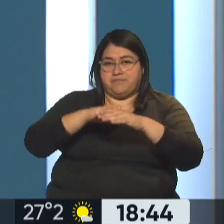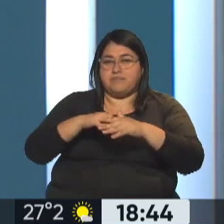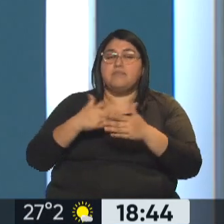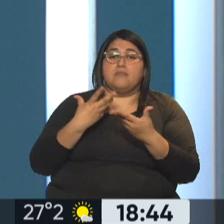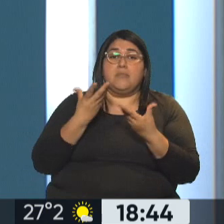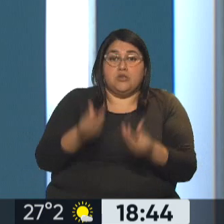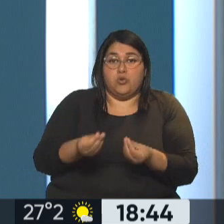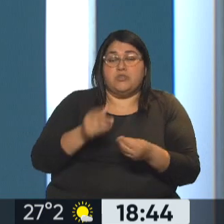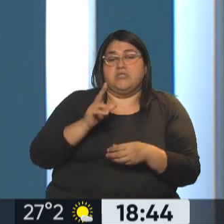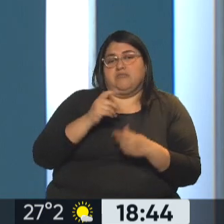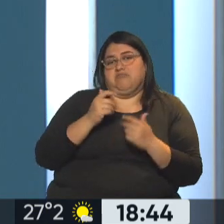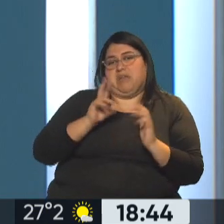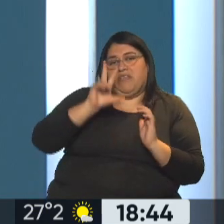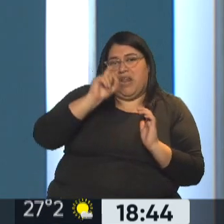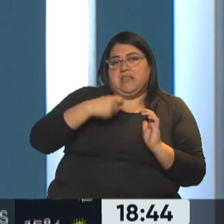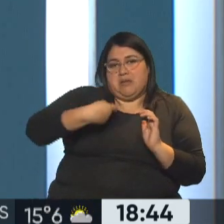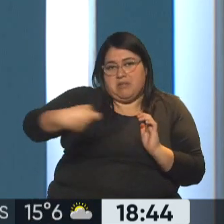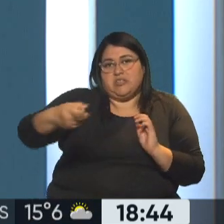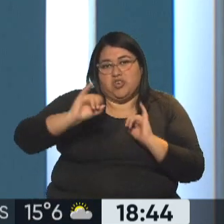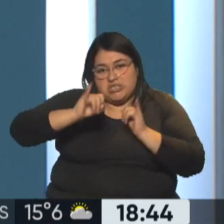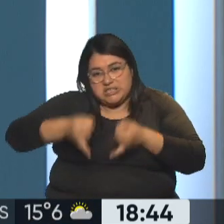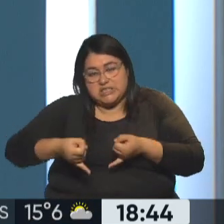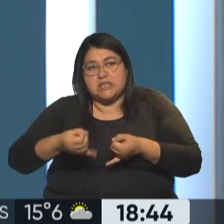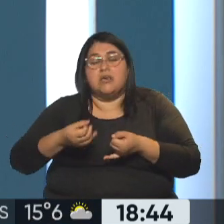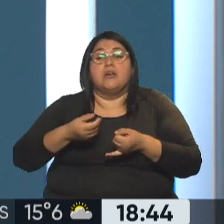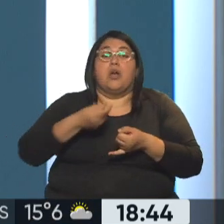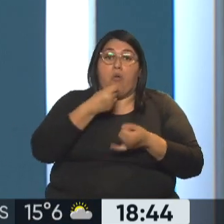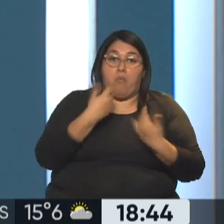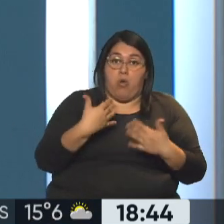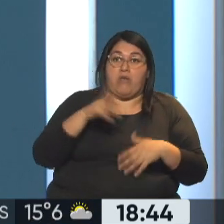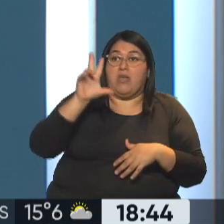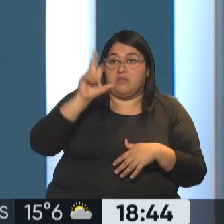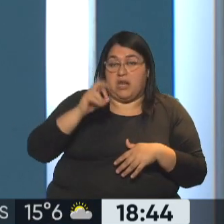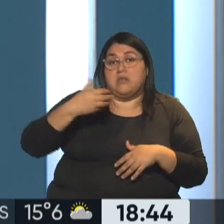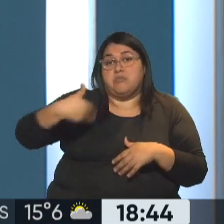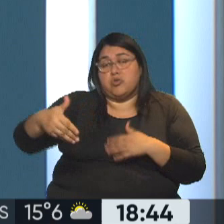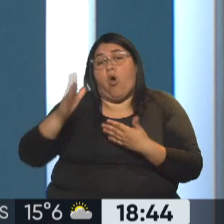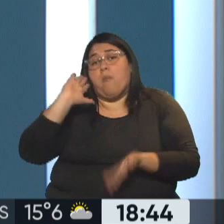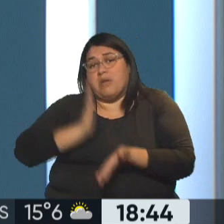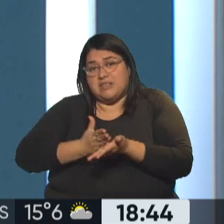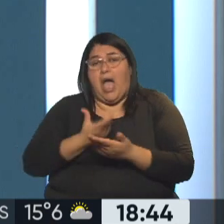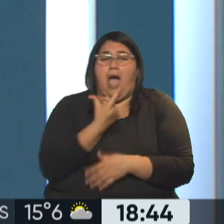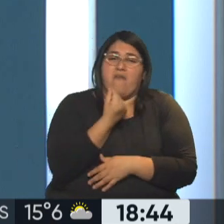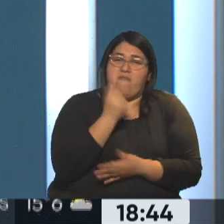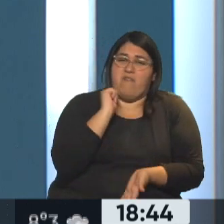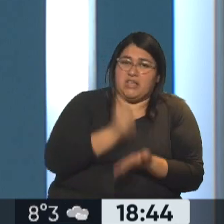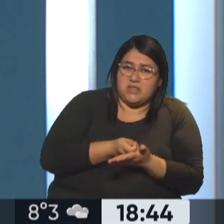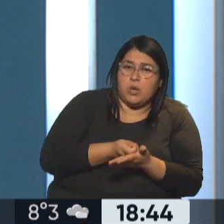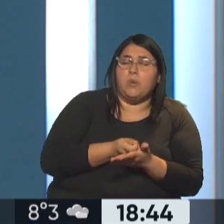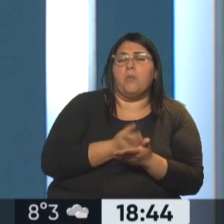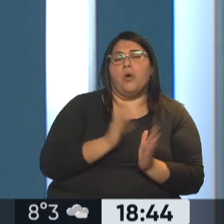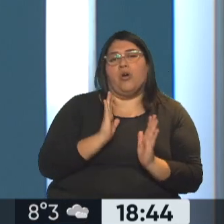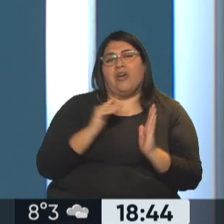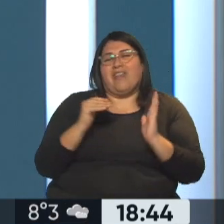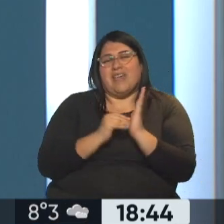Ahora 30, ¿sí? O te doy el plan de Ahora 30 y la otra parte la podés hacer efectivo. Creo que esa parte lo vamos a ir conociendo